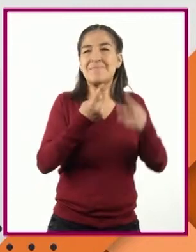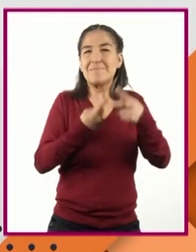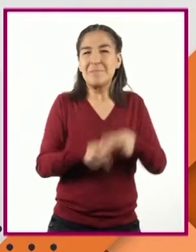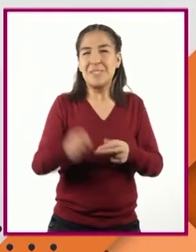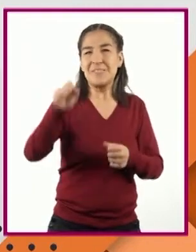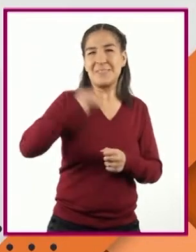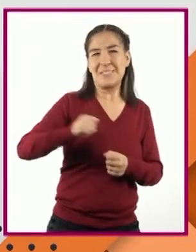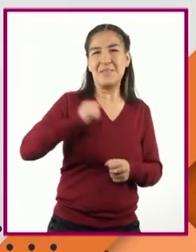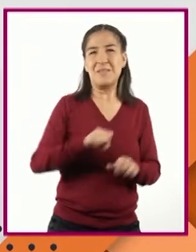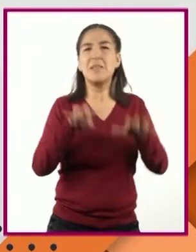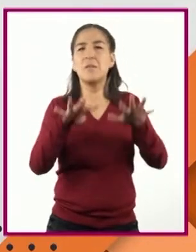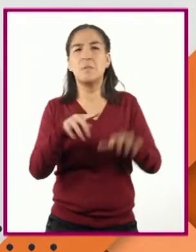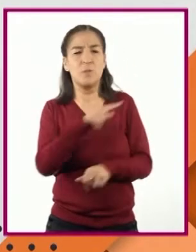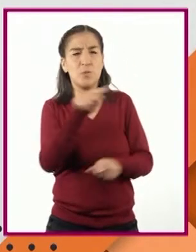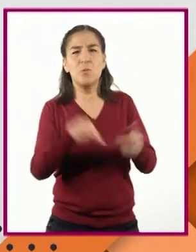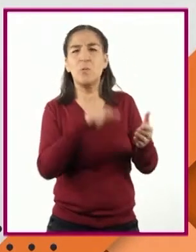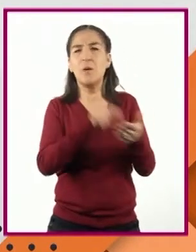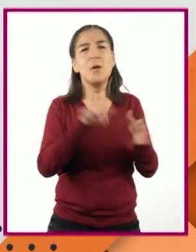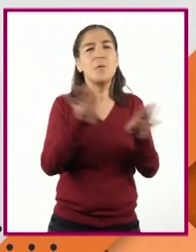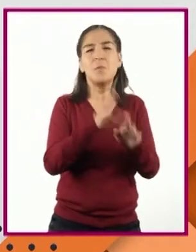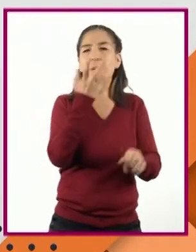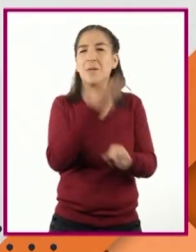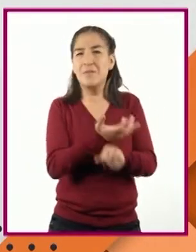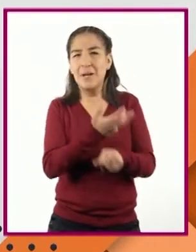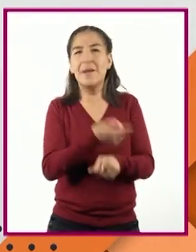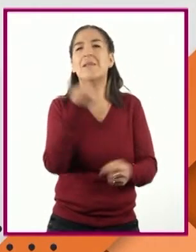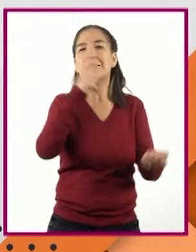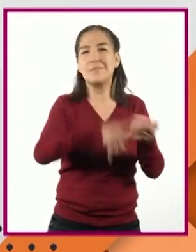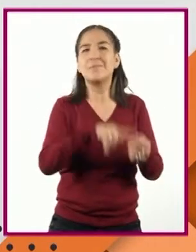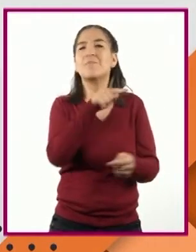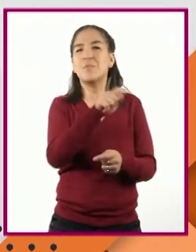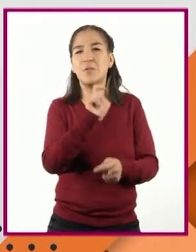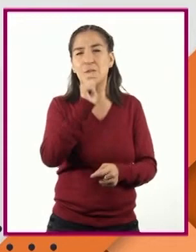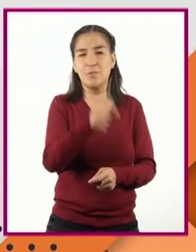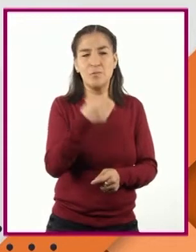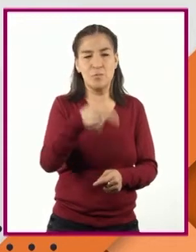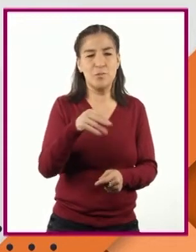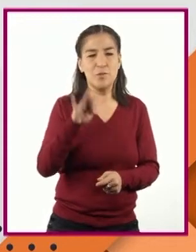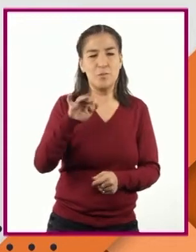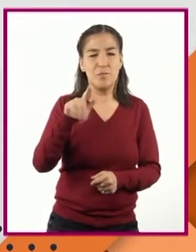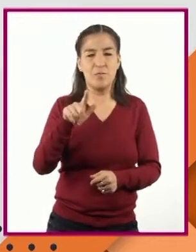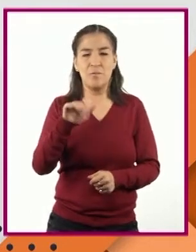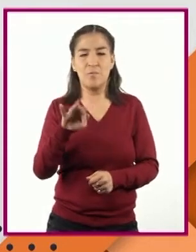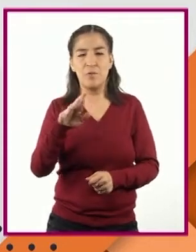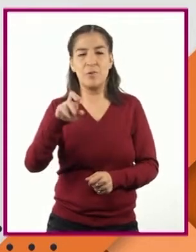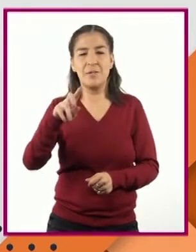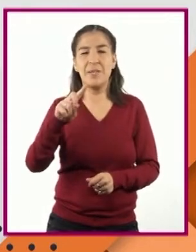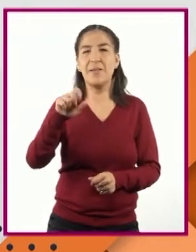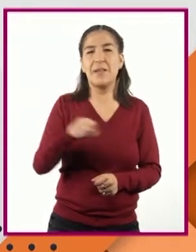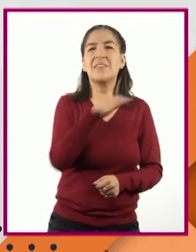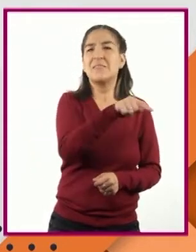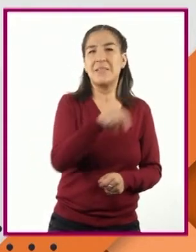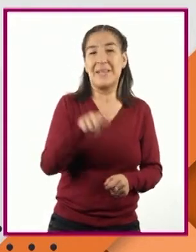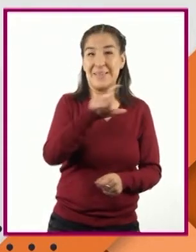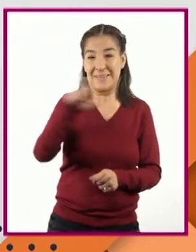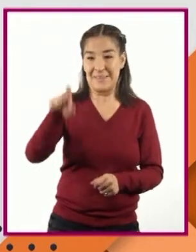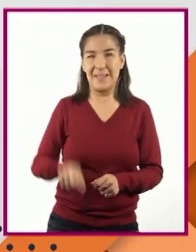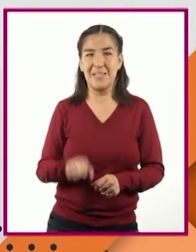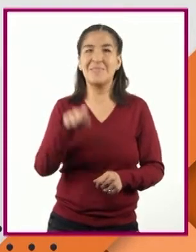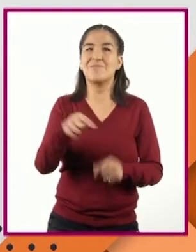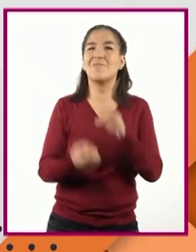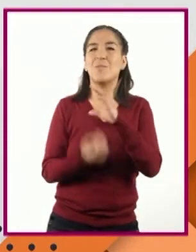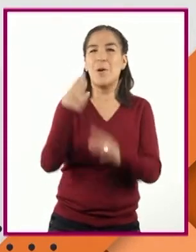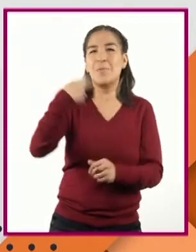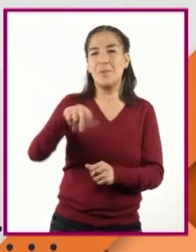el expansionismo estadounidense centró sus intereses en las Floridas. Además, reclamaba a Texas como parte de la Luisiana,